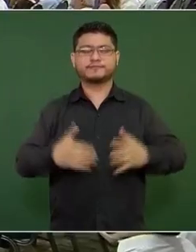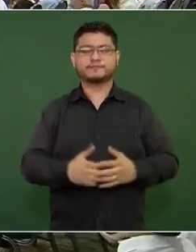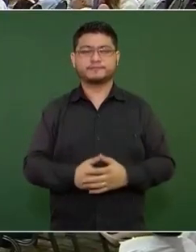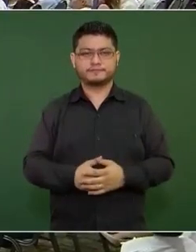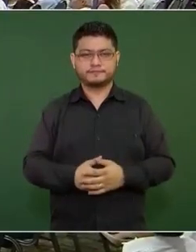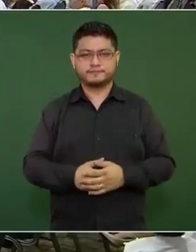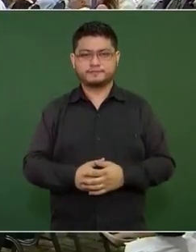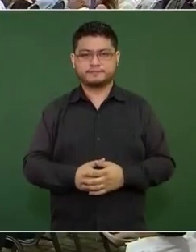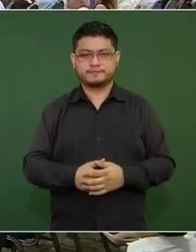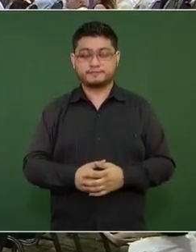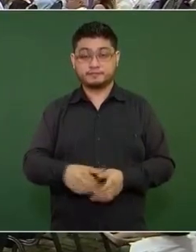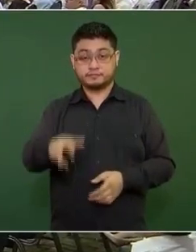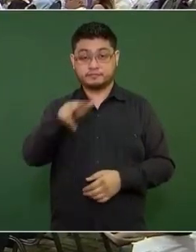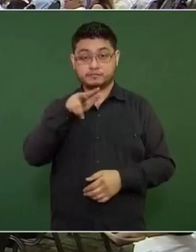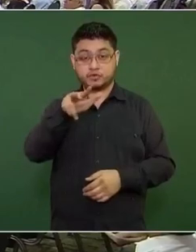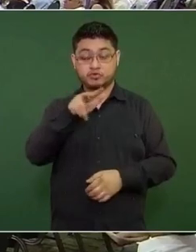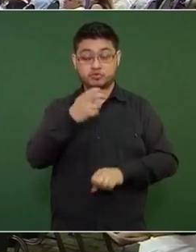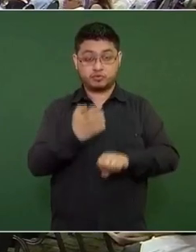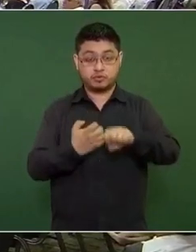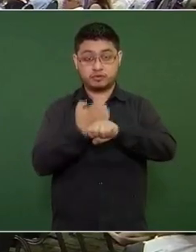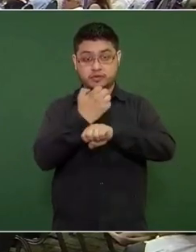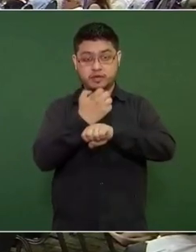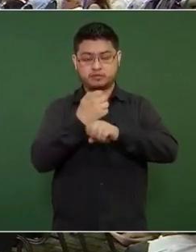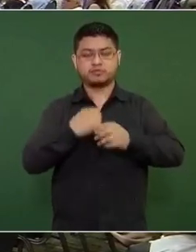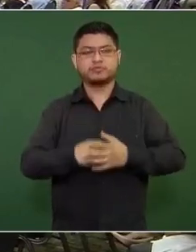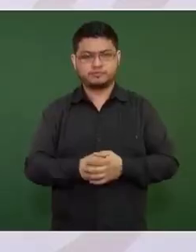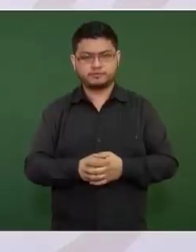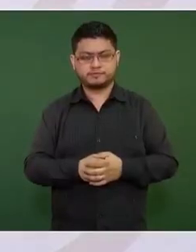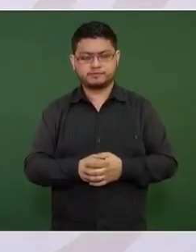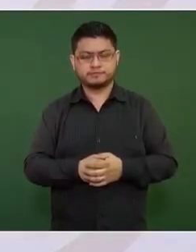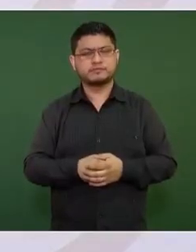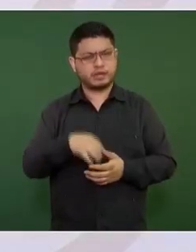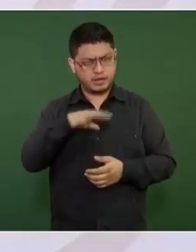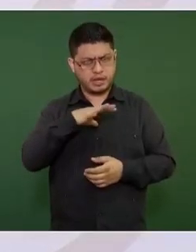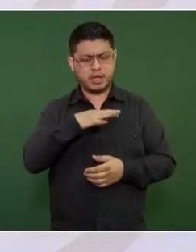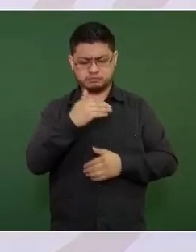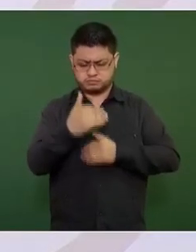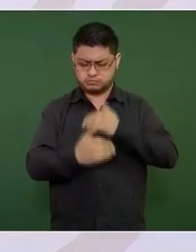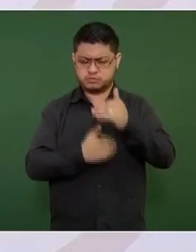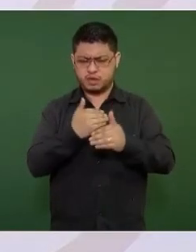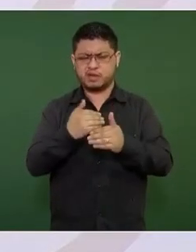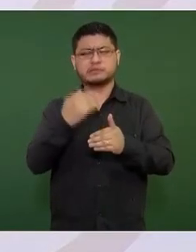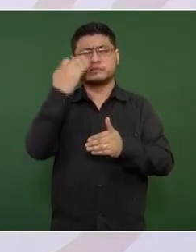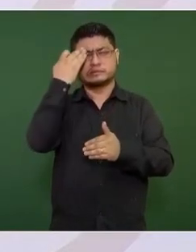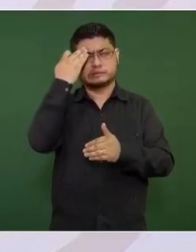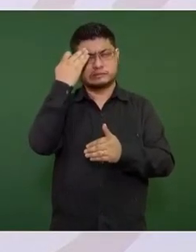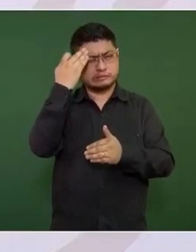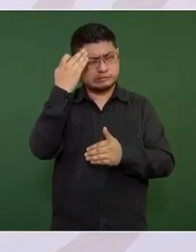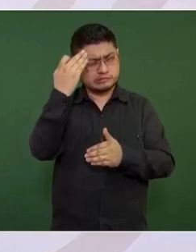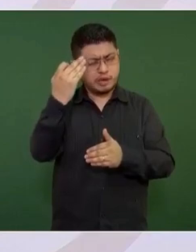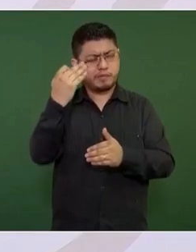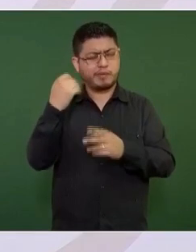en 18 estados que fue proceso que nos llevó tiempo iniciar